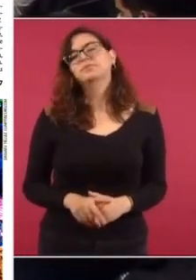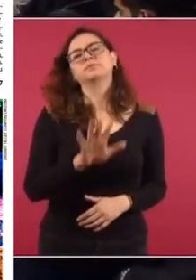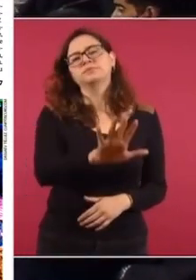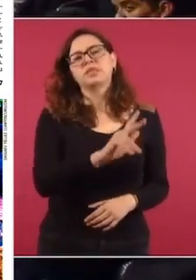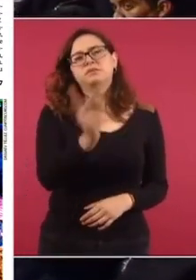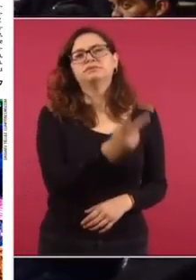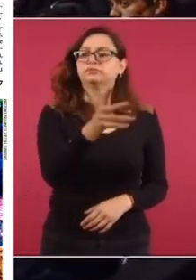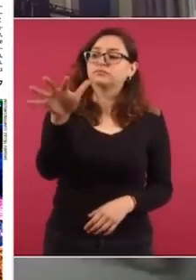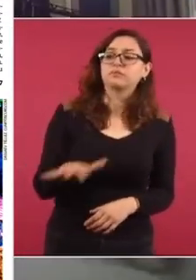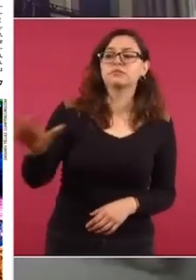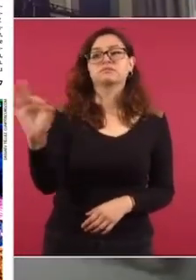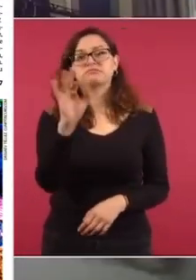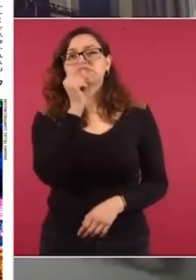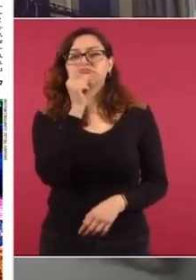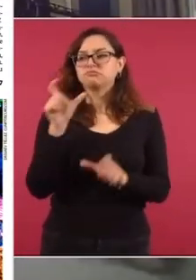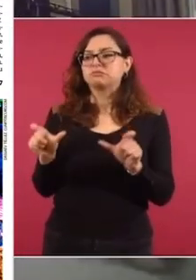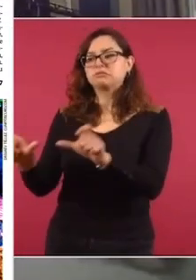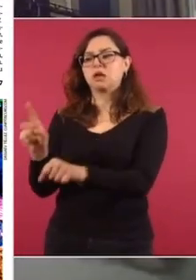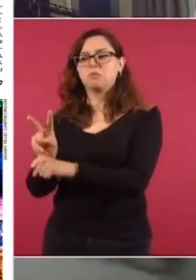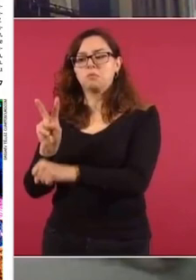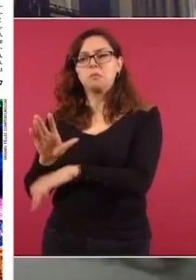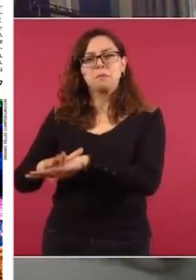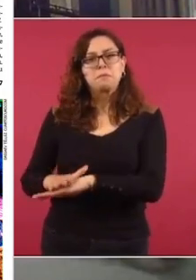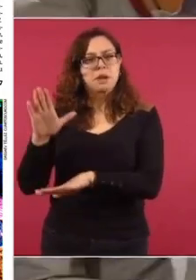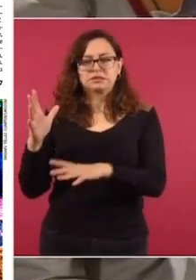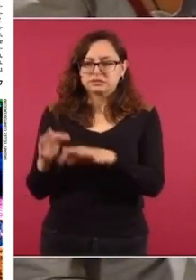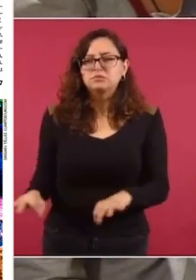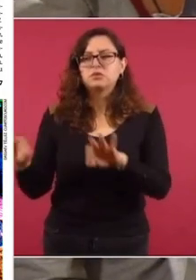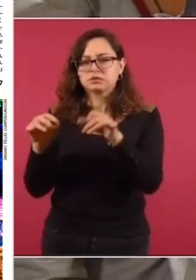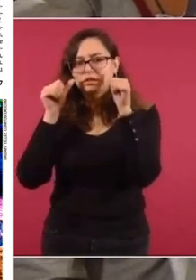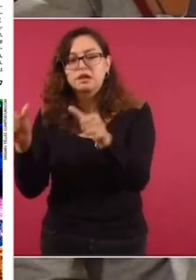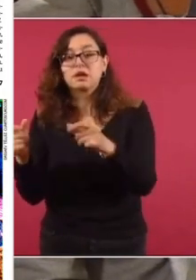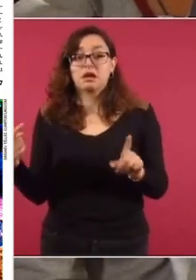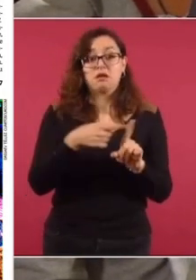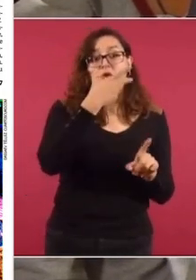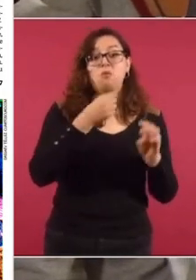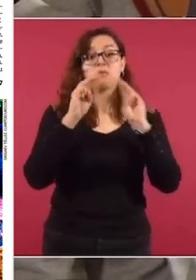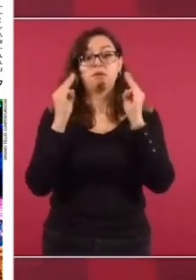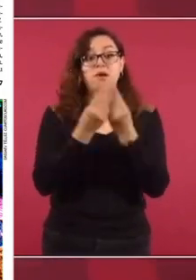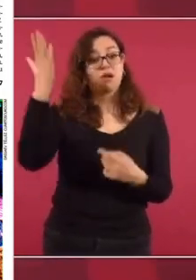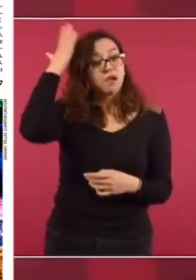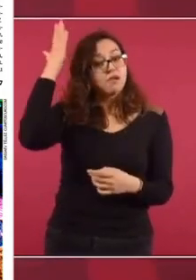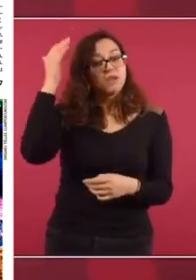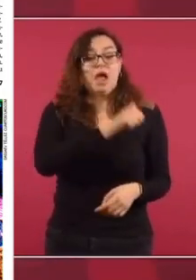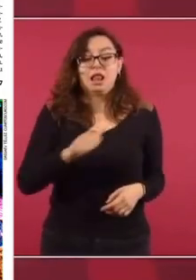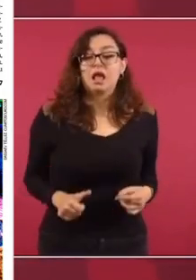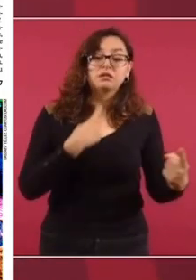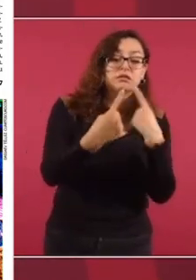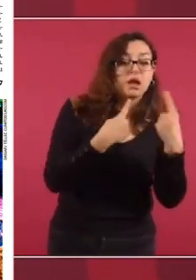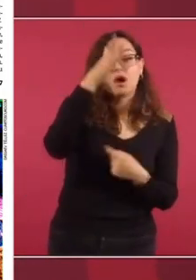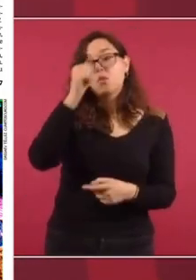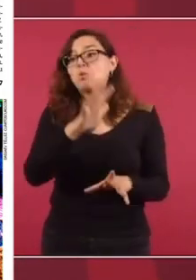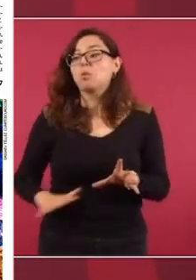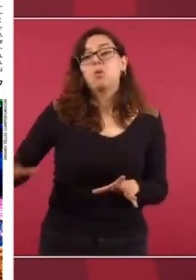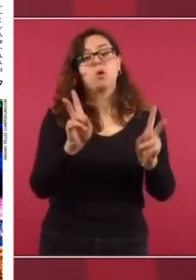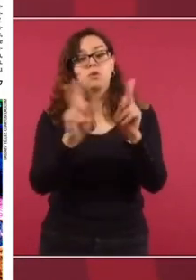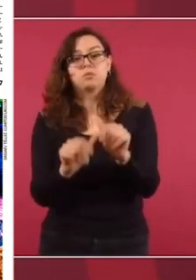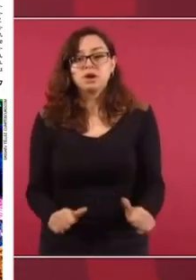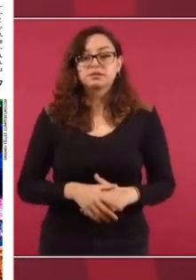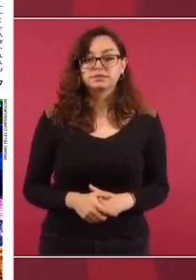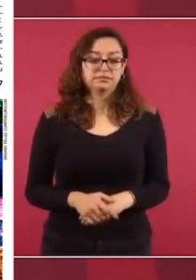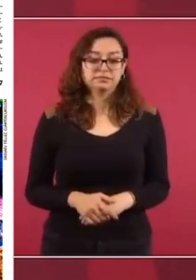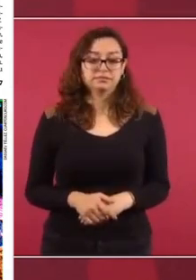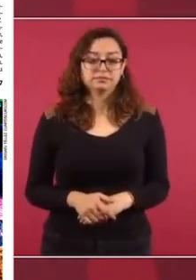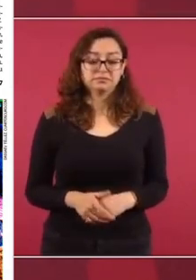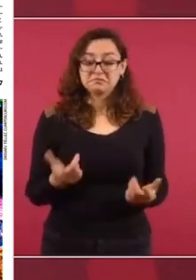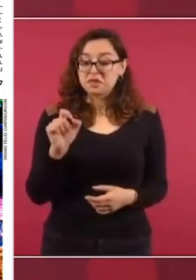la seguridad en esta región? ¿Y qué opina de que este personaje del video hablaba de una posibilidad de un acuerdo con el alcalde para pacificar precisamente esta zona? Es que no es un asunto de autoridades